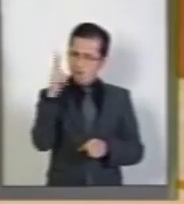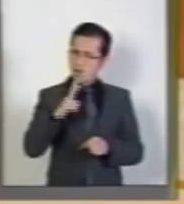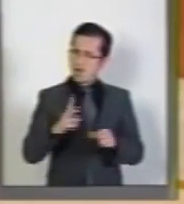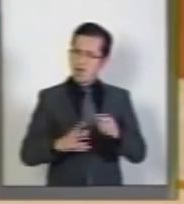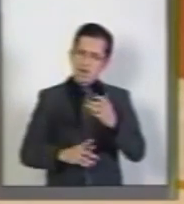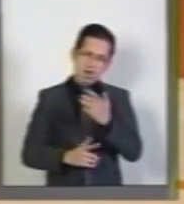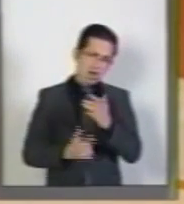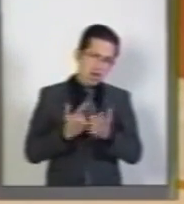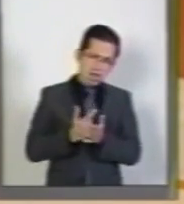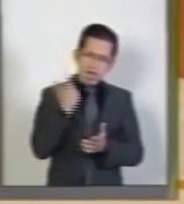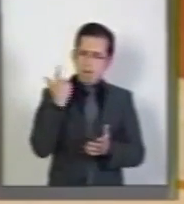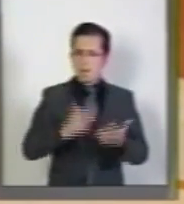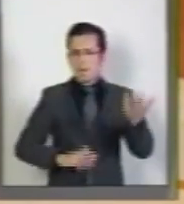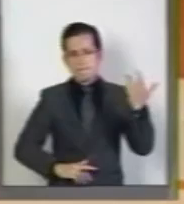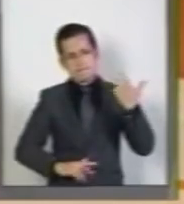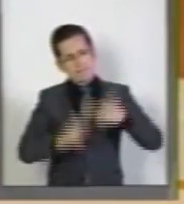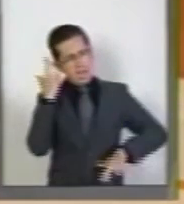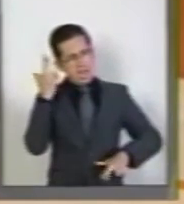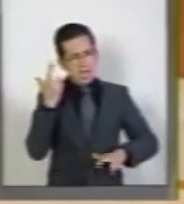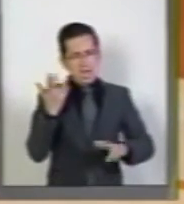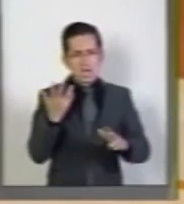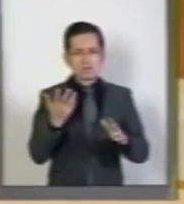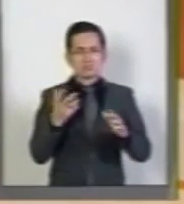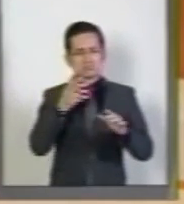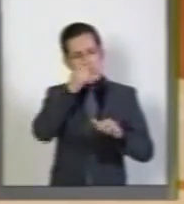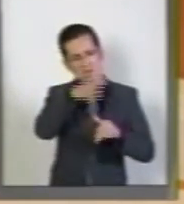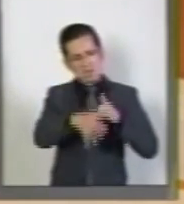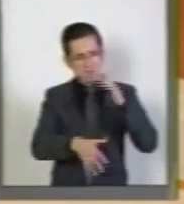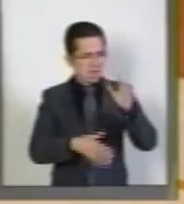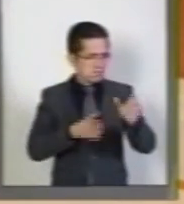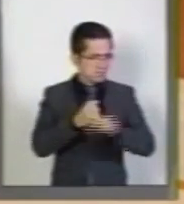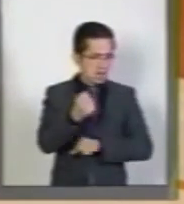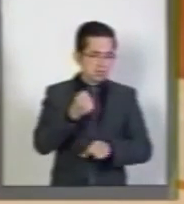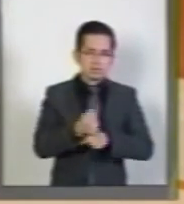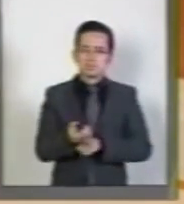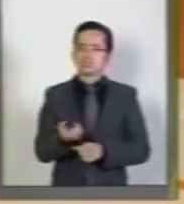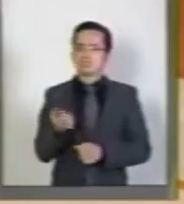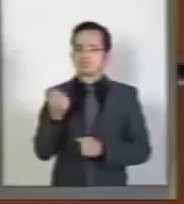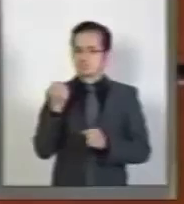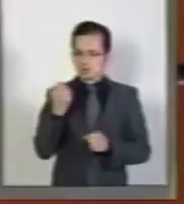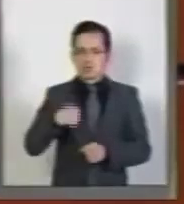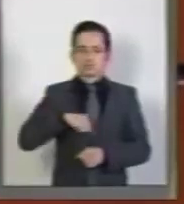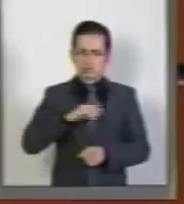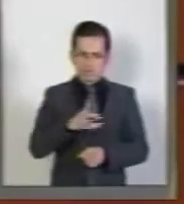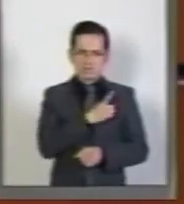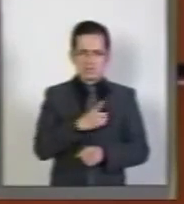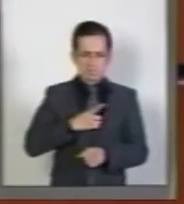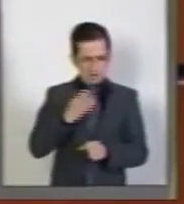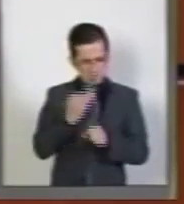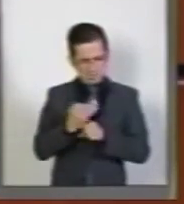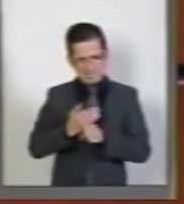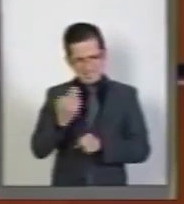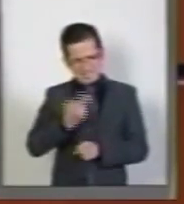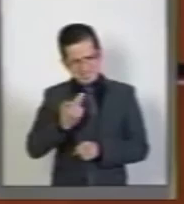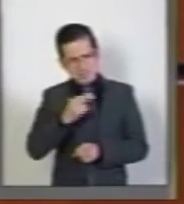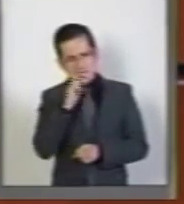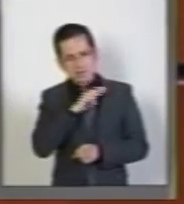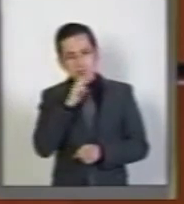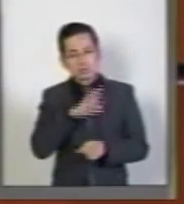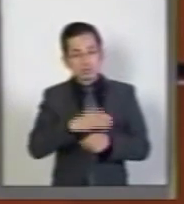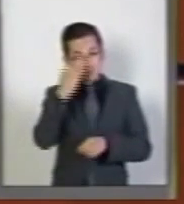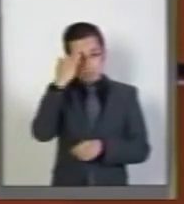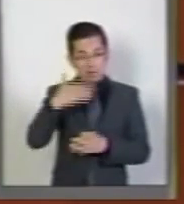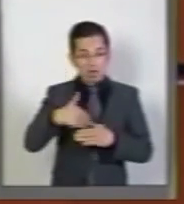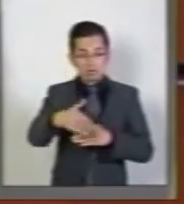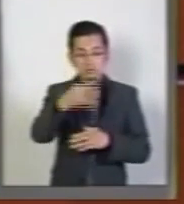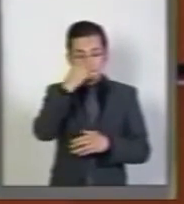también se agota para nosotros, y la historia de México no nos perdonará ninguna equivocación u omisión por falta